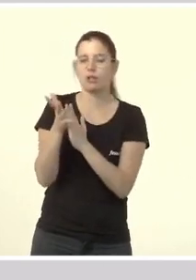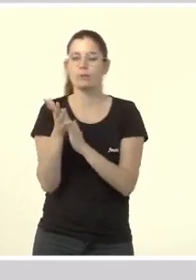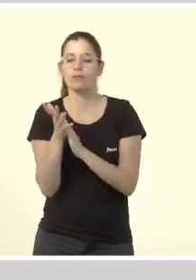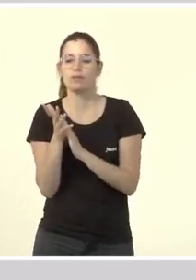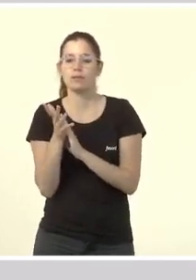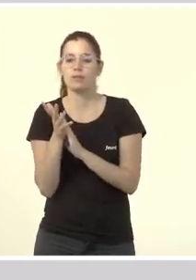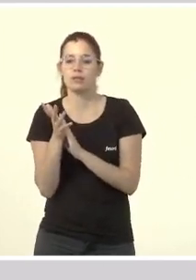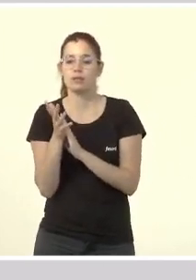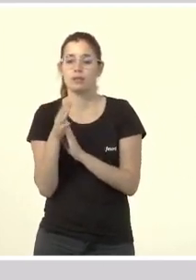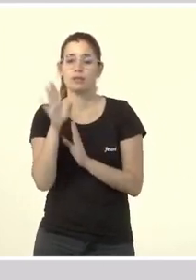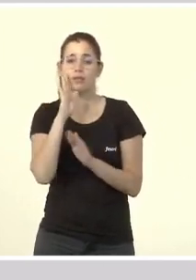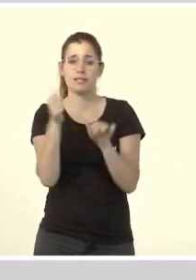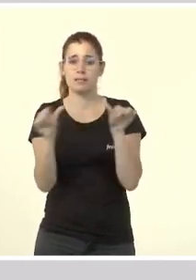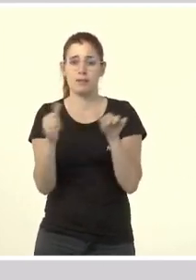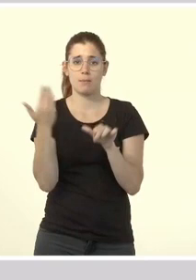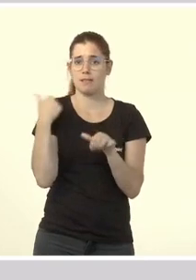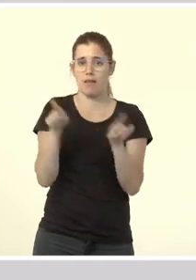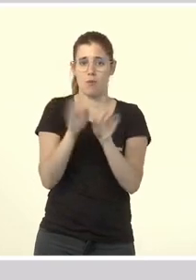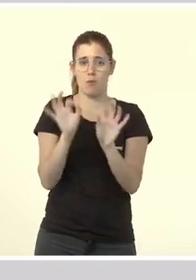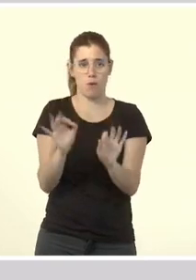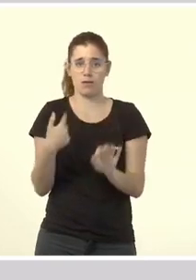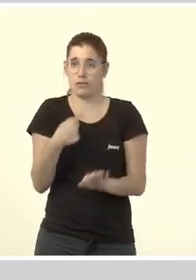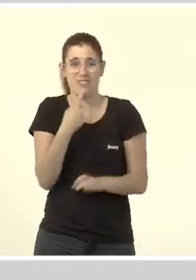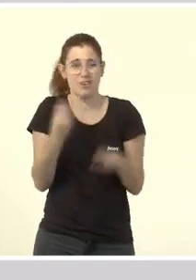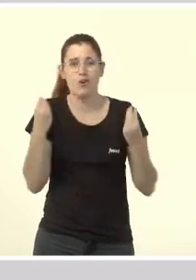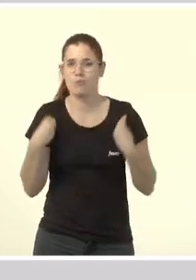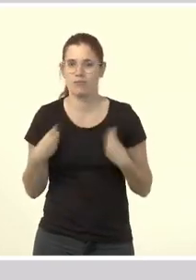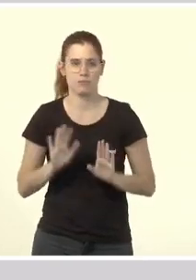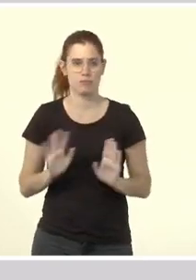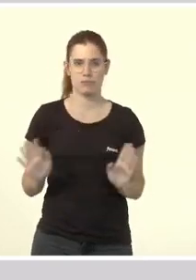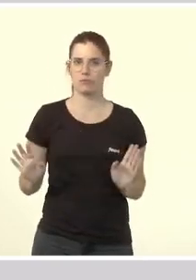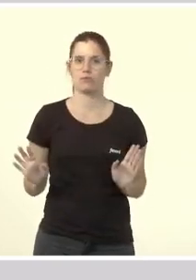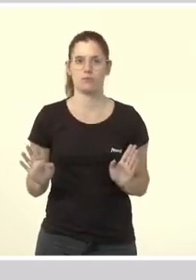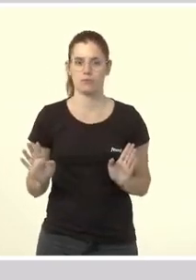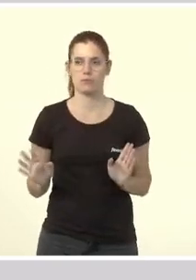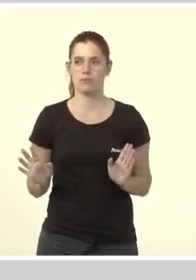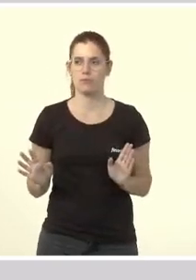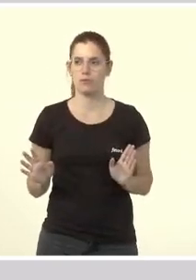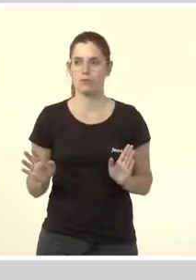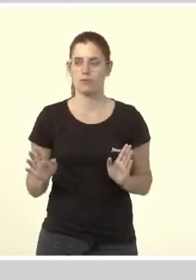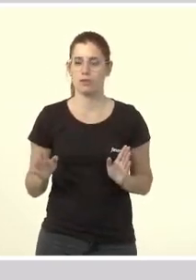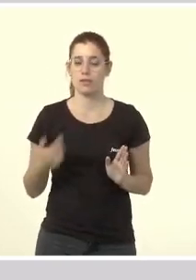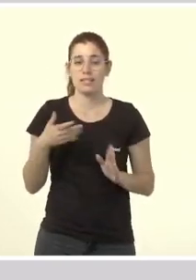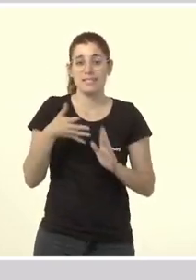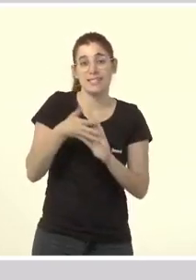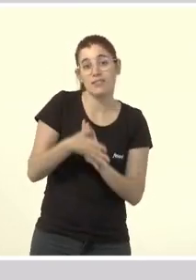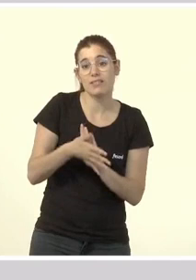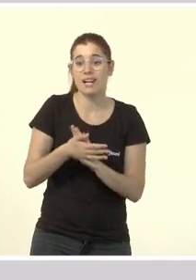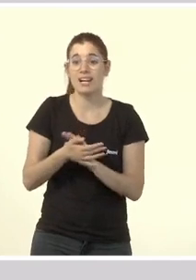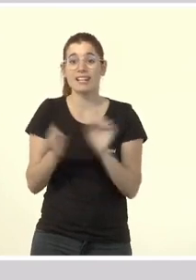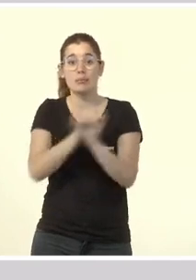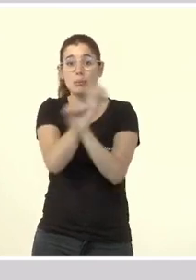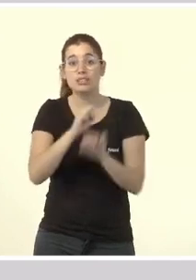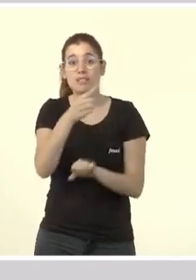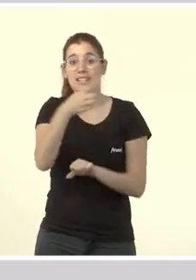Traducido, lo que ya lo he dicho la semana pasada, insistir, significa que es imposible que